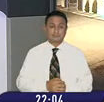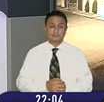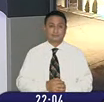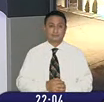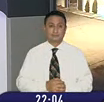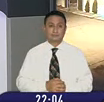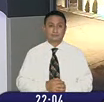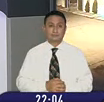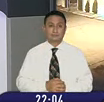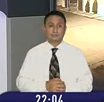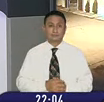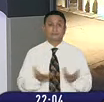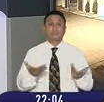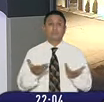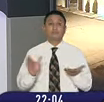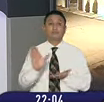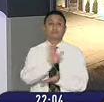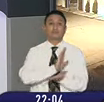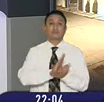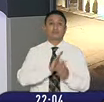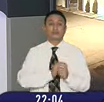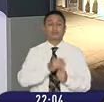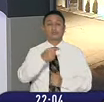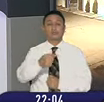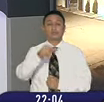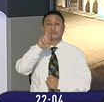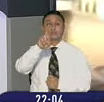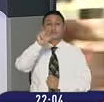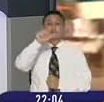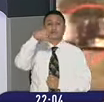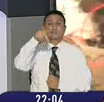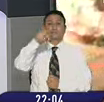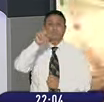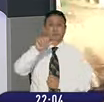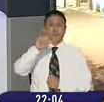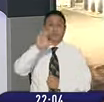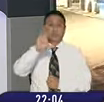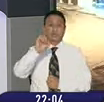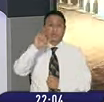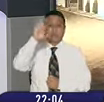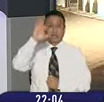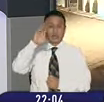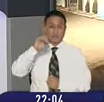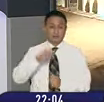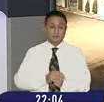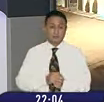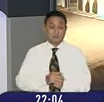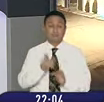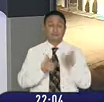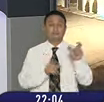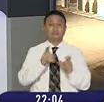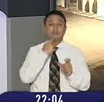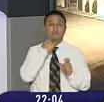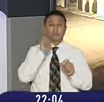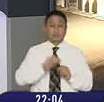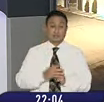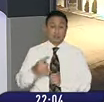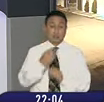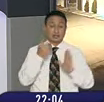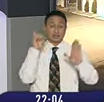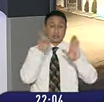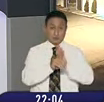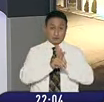zona. Esto ocurrió en el sector Granda Centeno, en el norte de Quito. Los moradores denuncian que los robos y